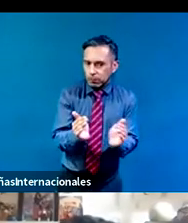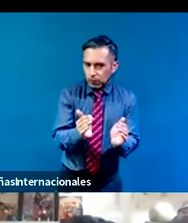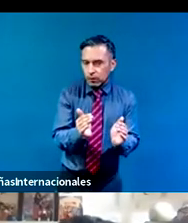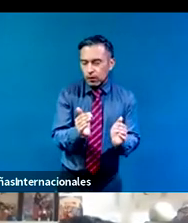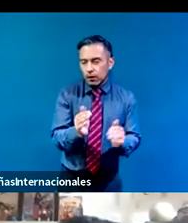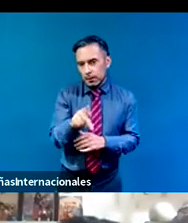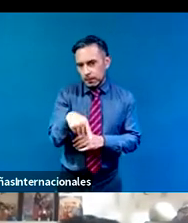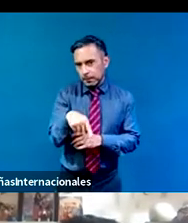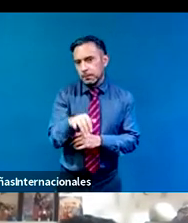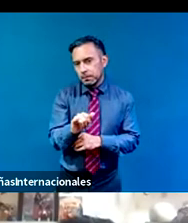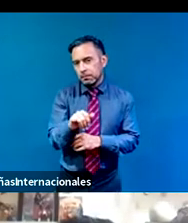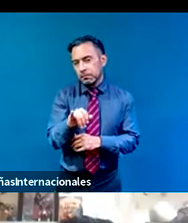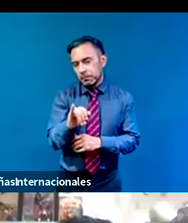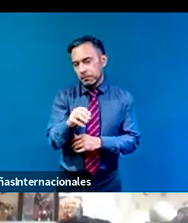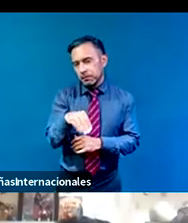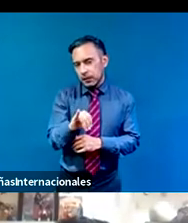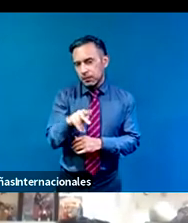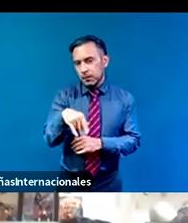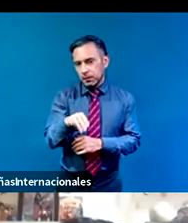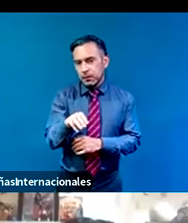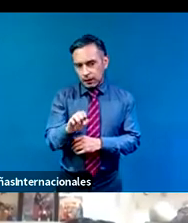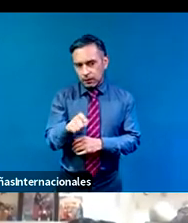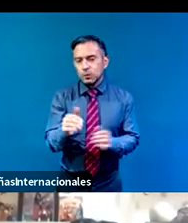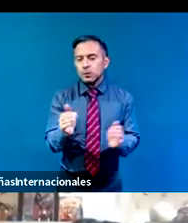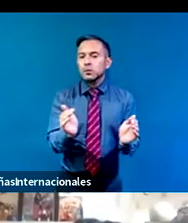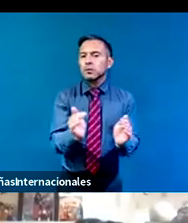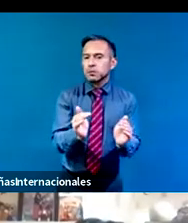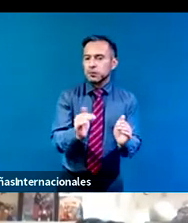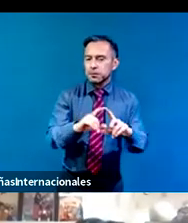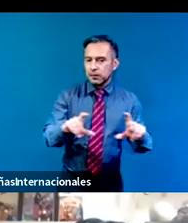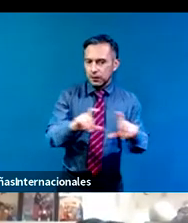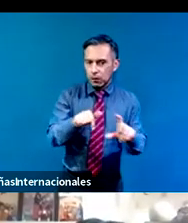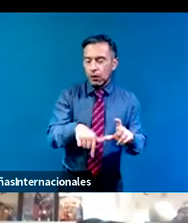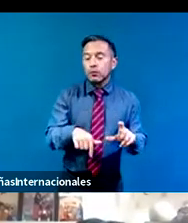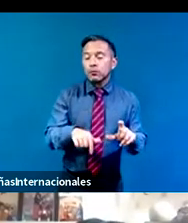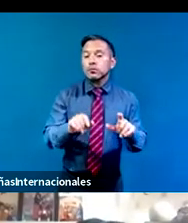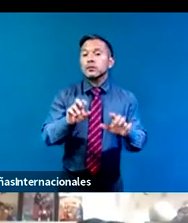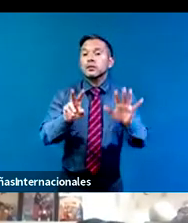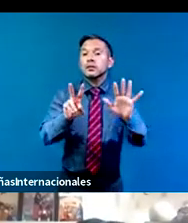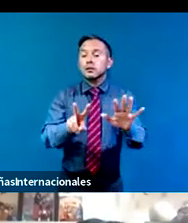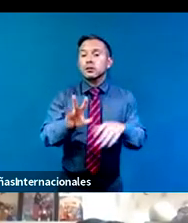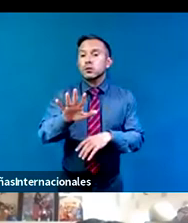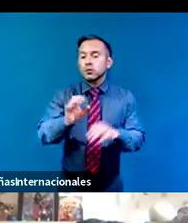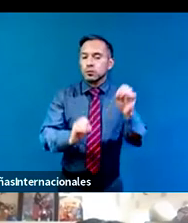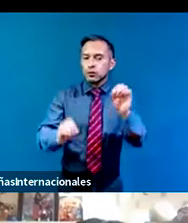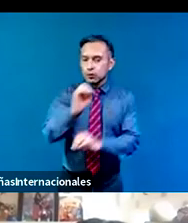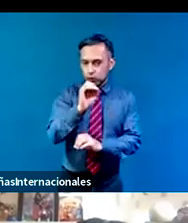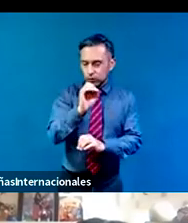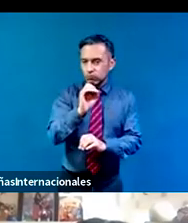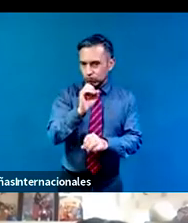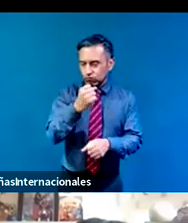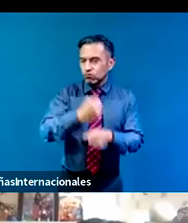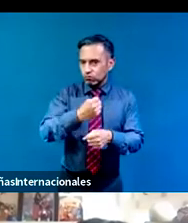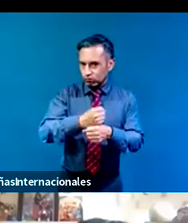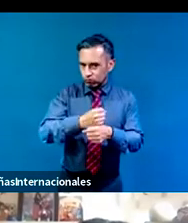que representan el 75% del empleo de este país y el 99% de